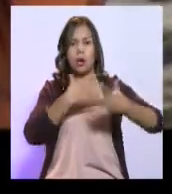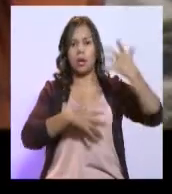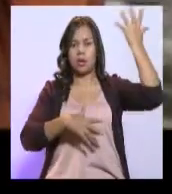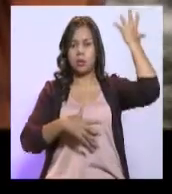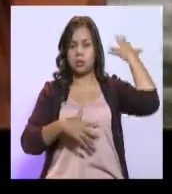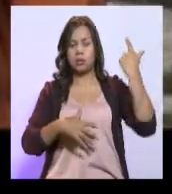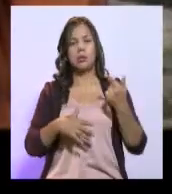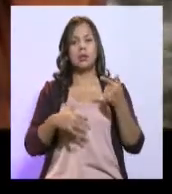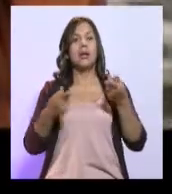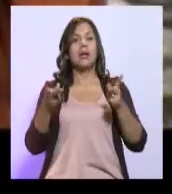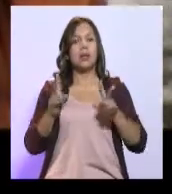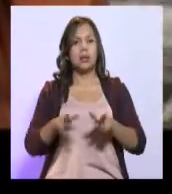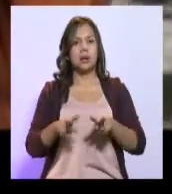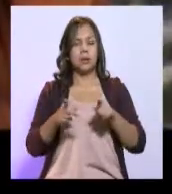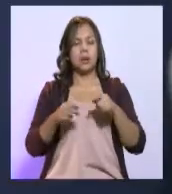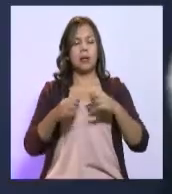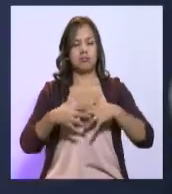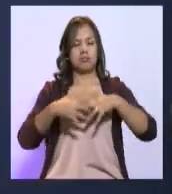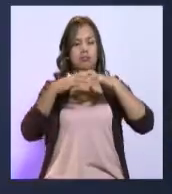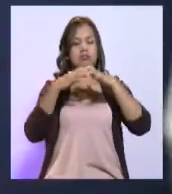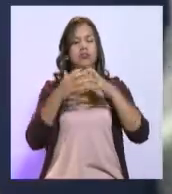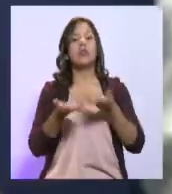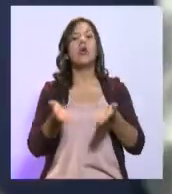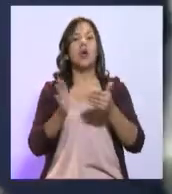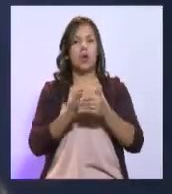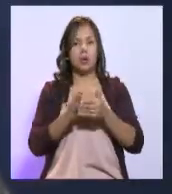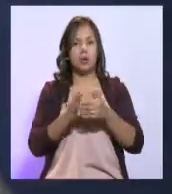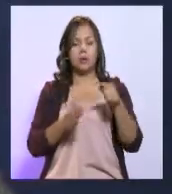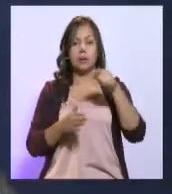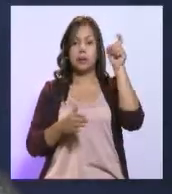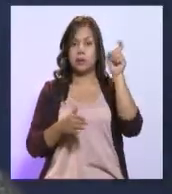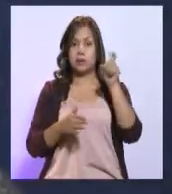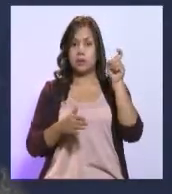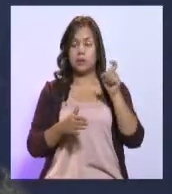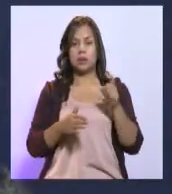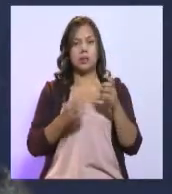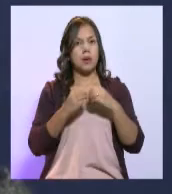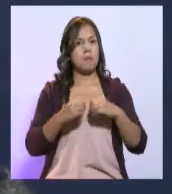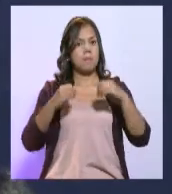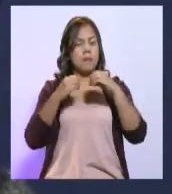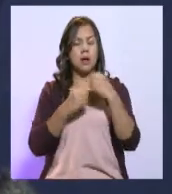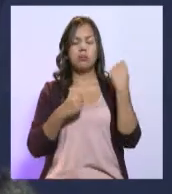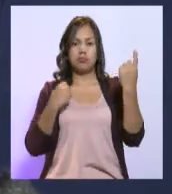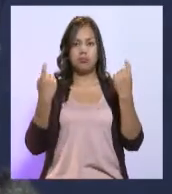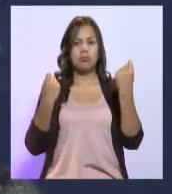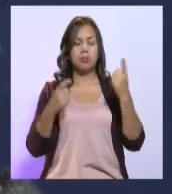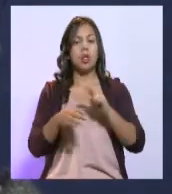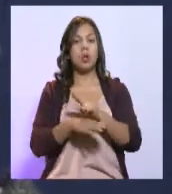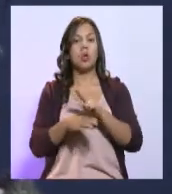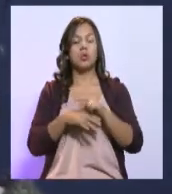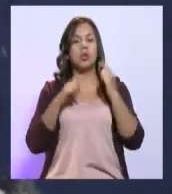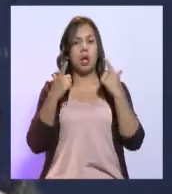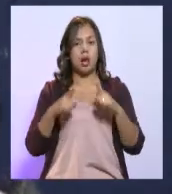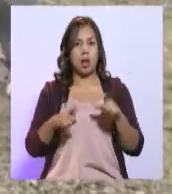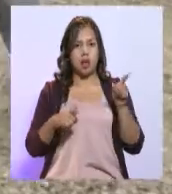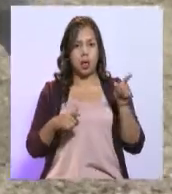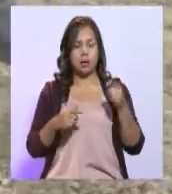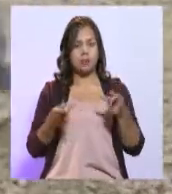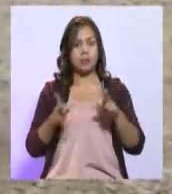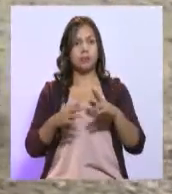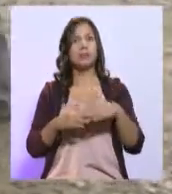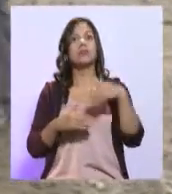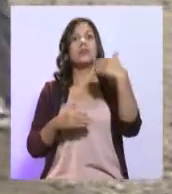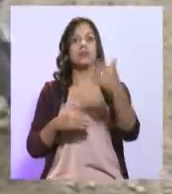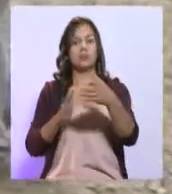lengua vehicular y revitalización lingüística, como una manera de lograr mayor entendimiento del uso de las lenguas. En un siguiente